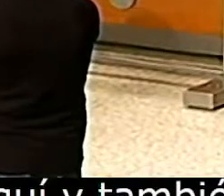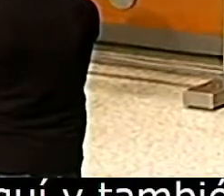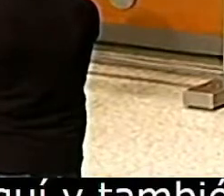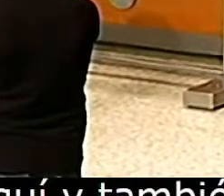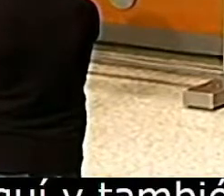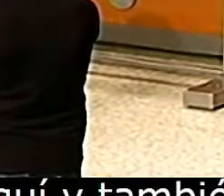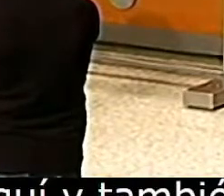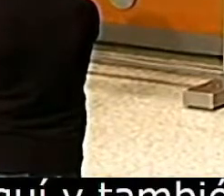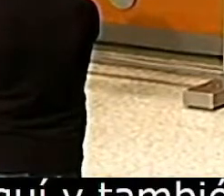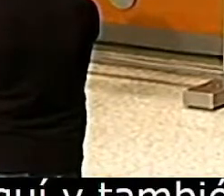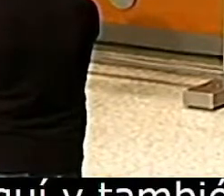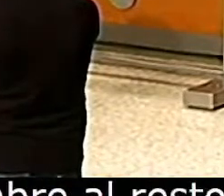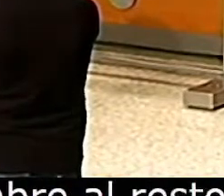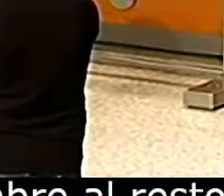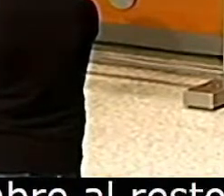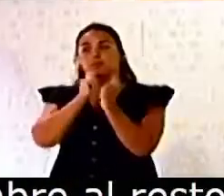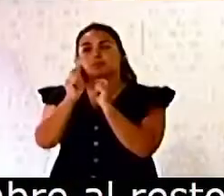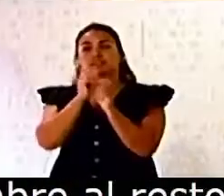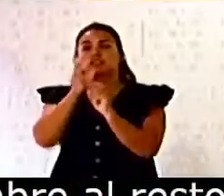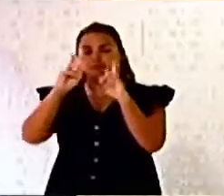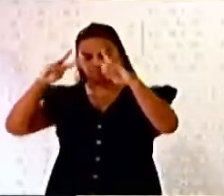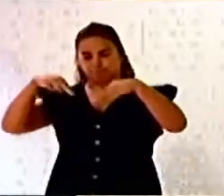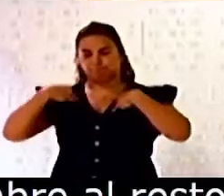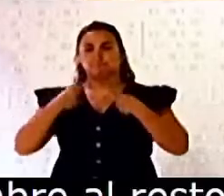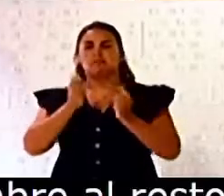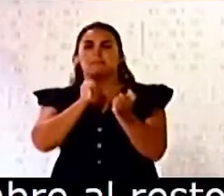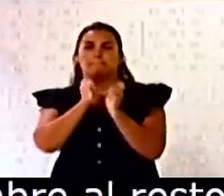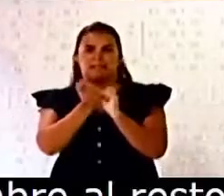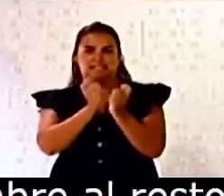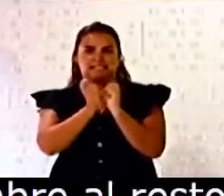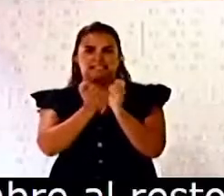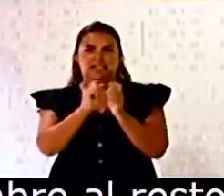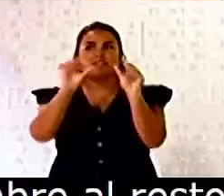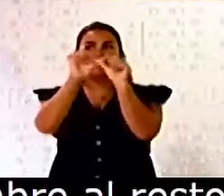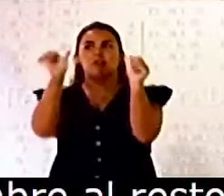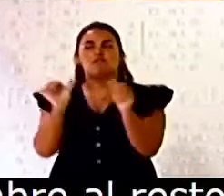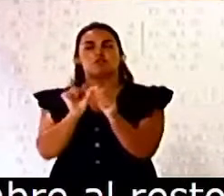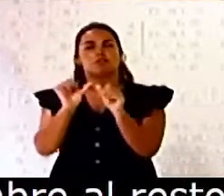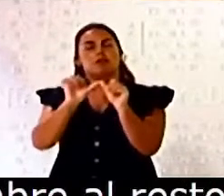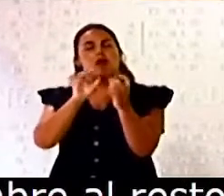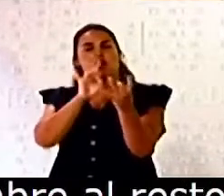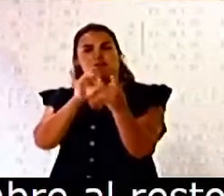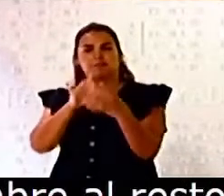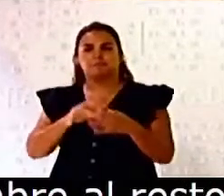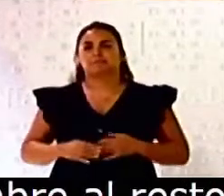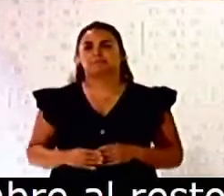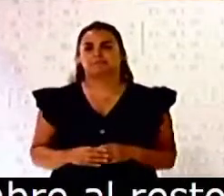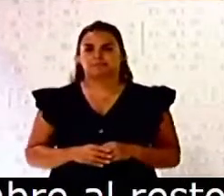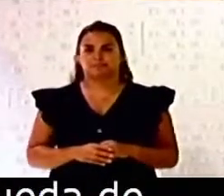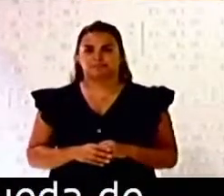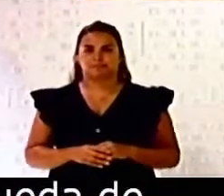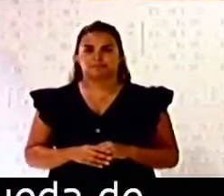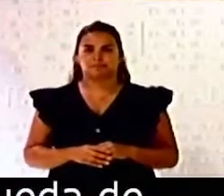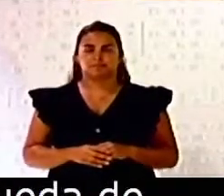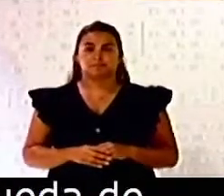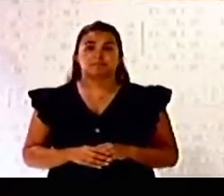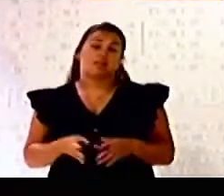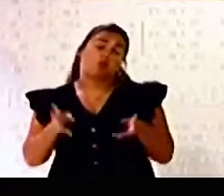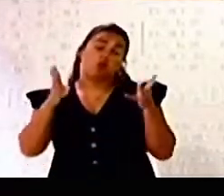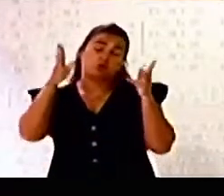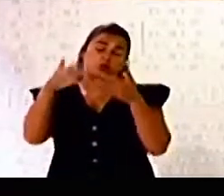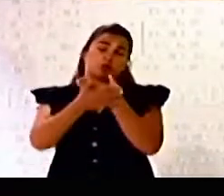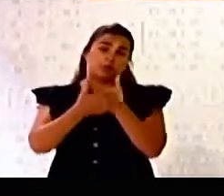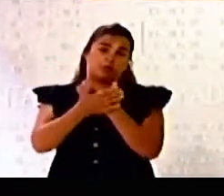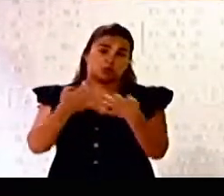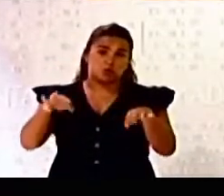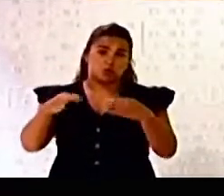de compañeros de la prensa que siguen la rueda de manera telemática. Consejo de Gobierno ordinario,